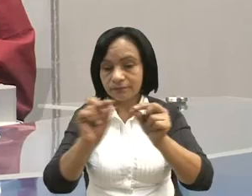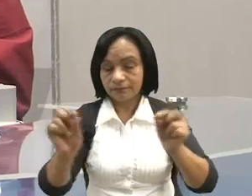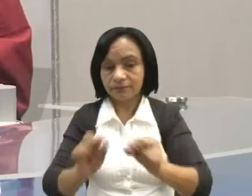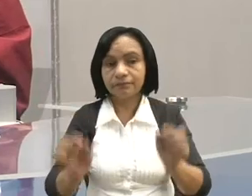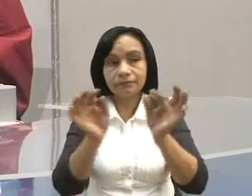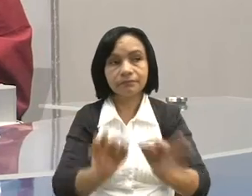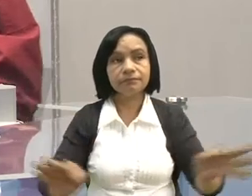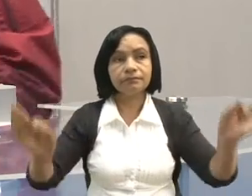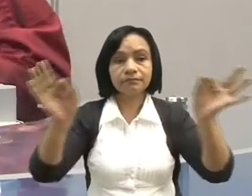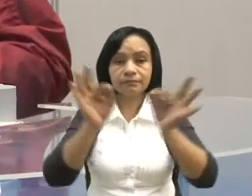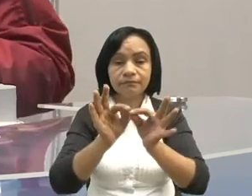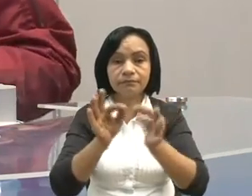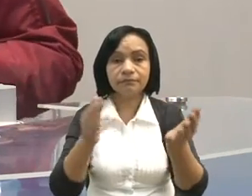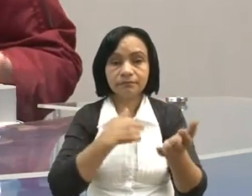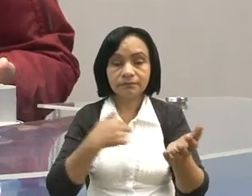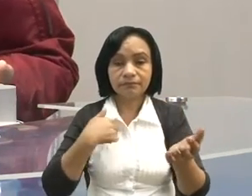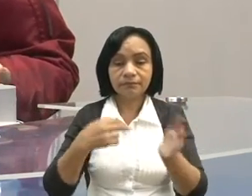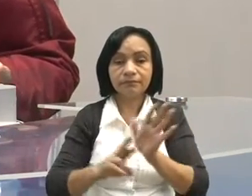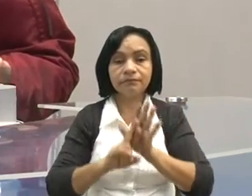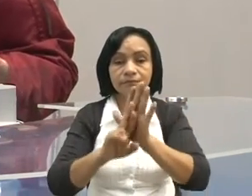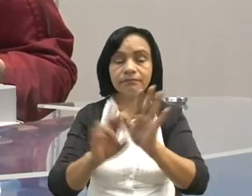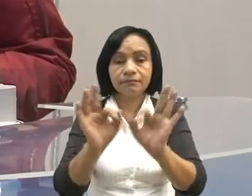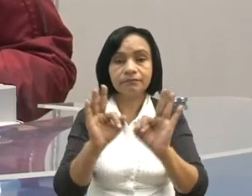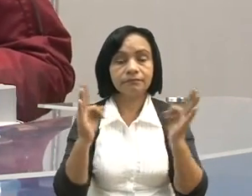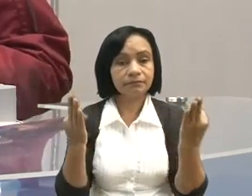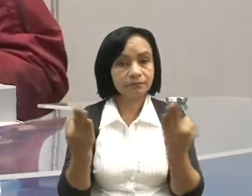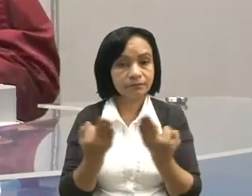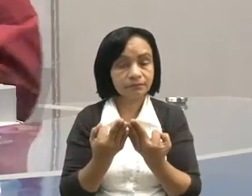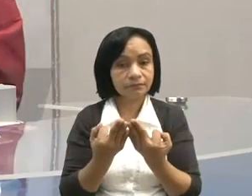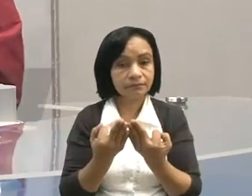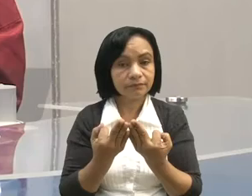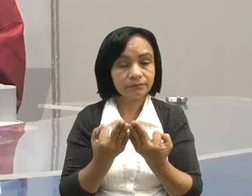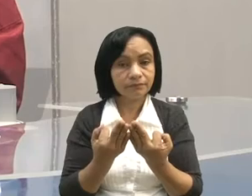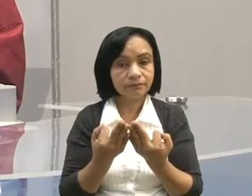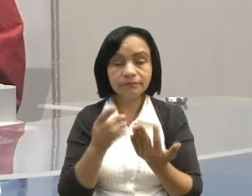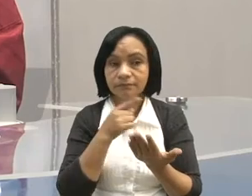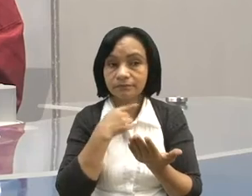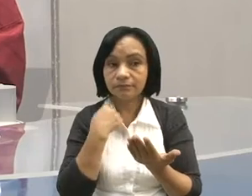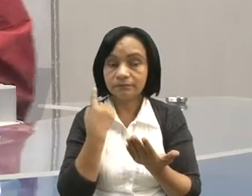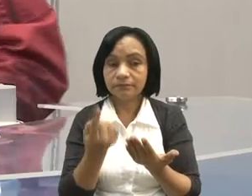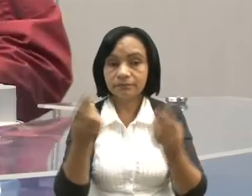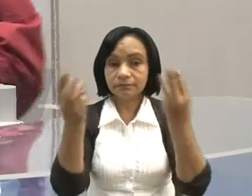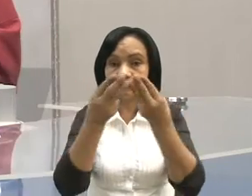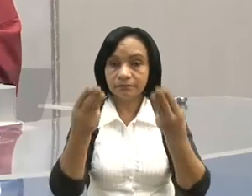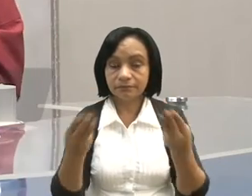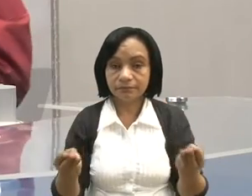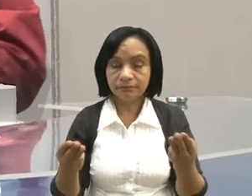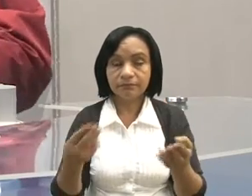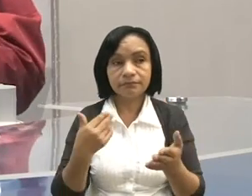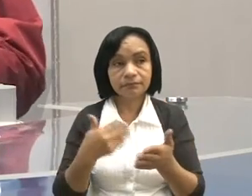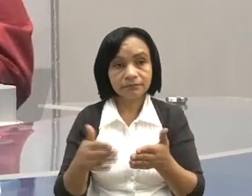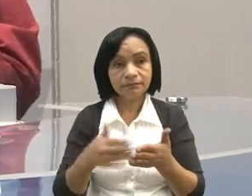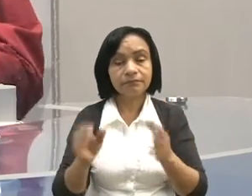que eso es importante porque así se le da respuesta a la familia para que los costos, ¿verdad?, de los materiales estén más